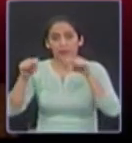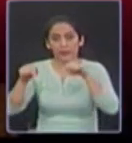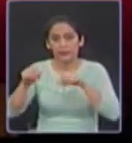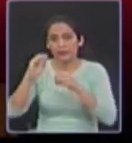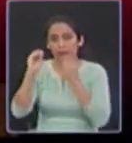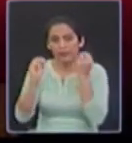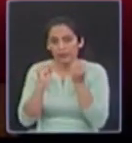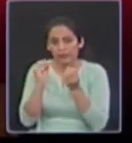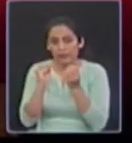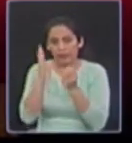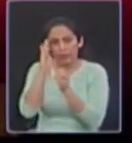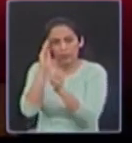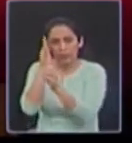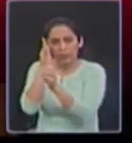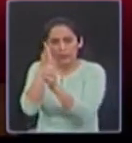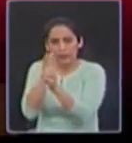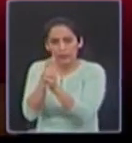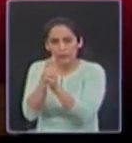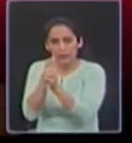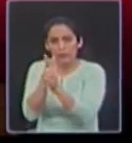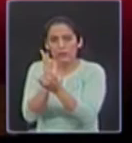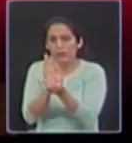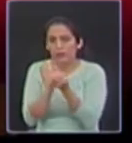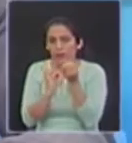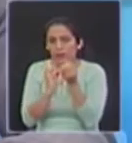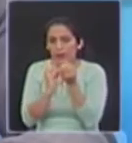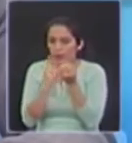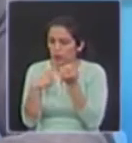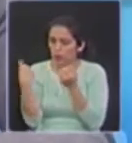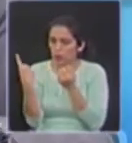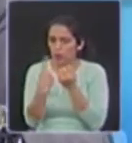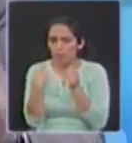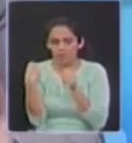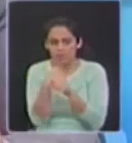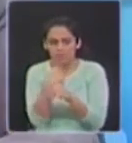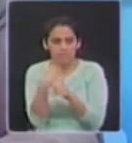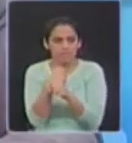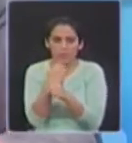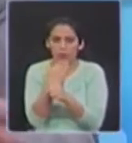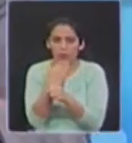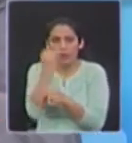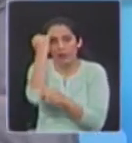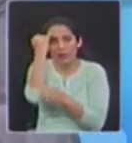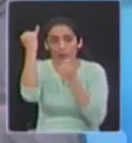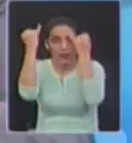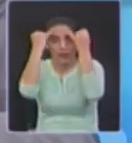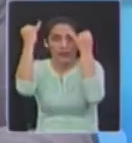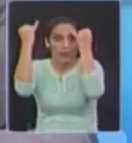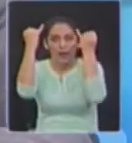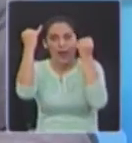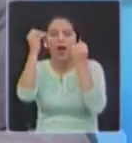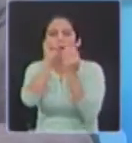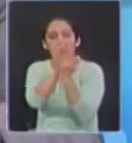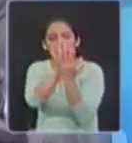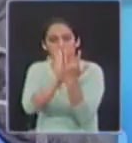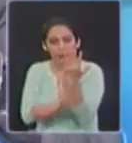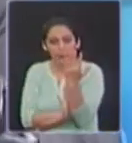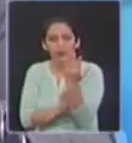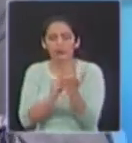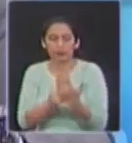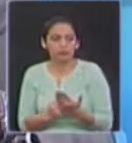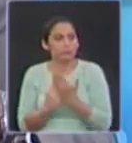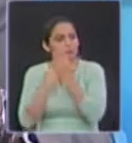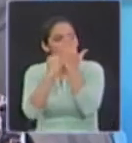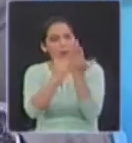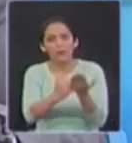en la crítica, sino también trabajar proactivamente en generar propuestas que mejoren esta situación económica y